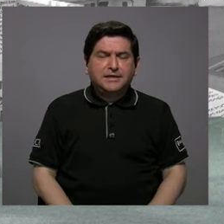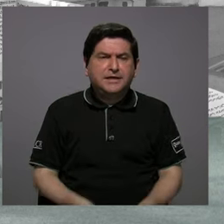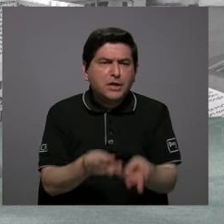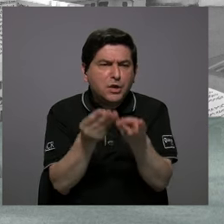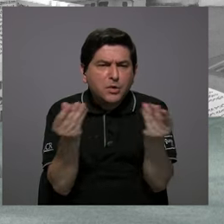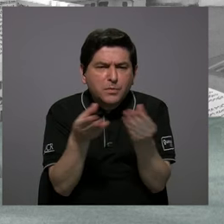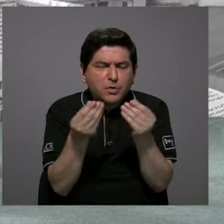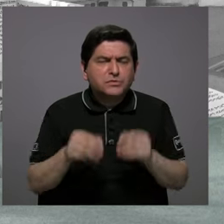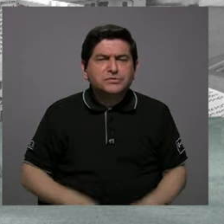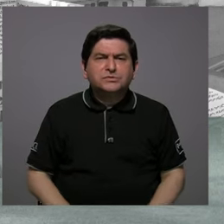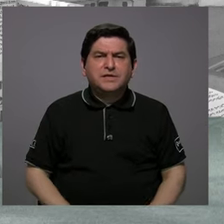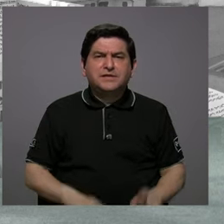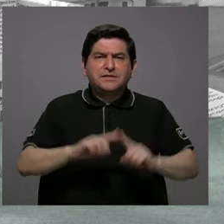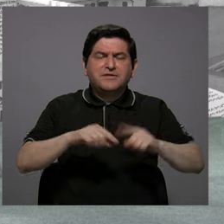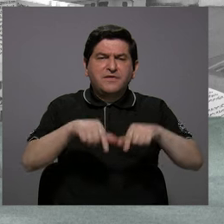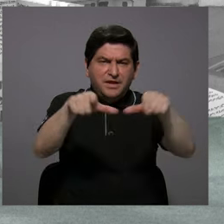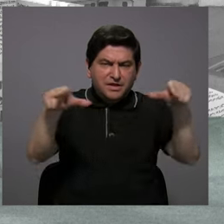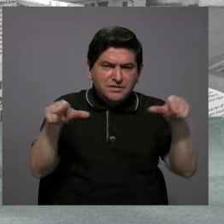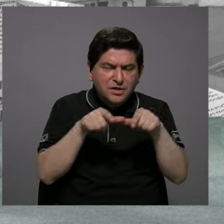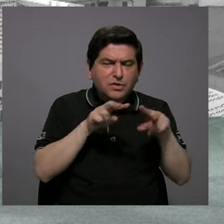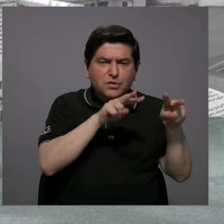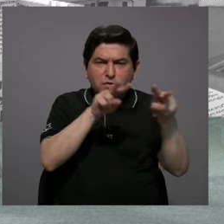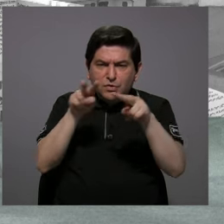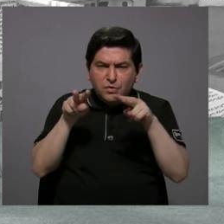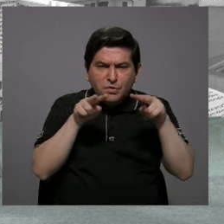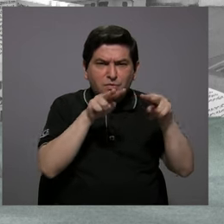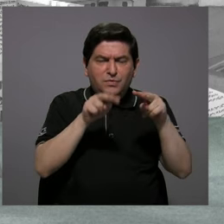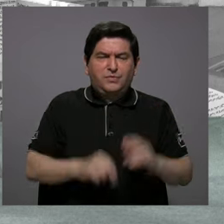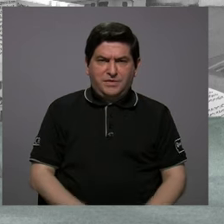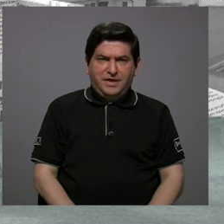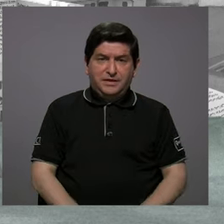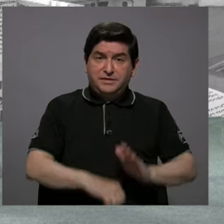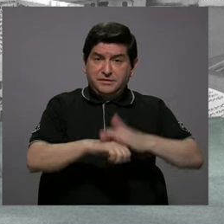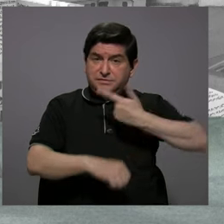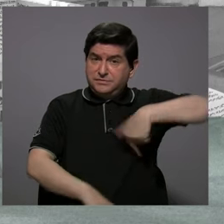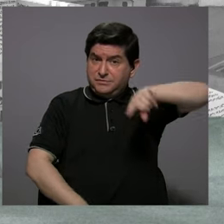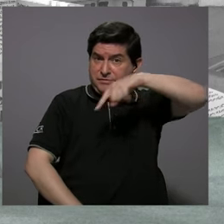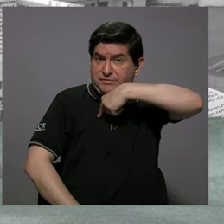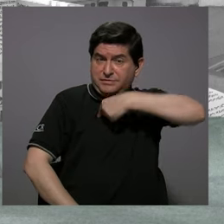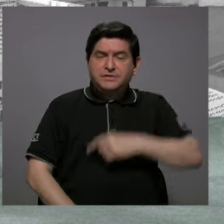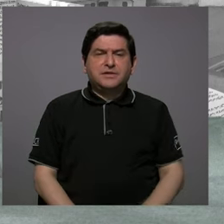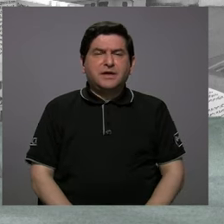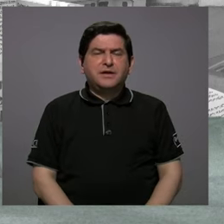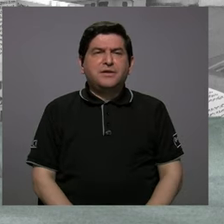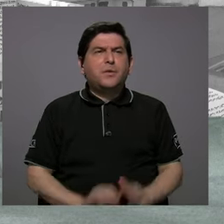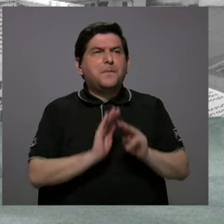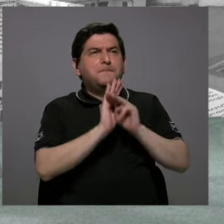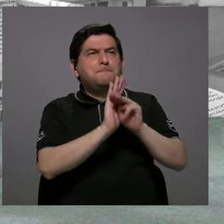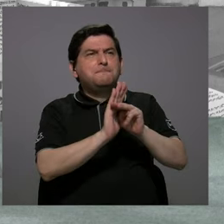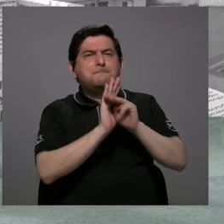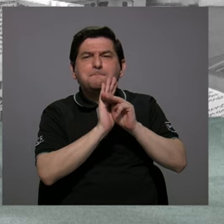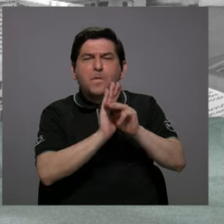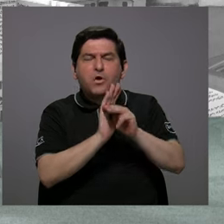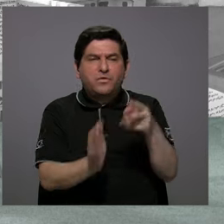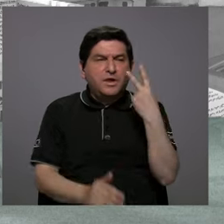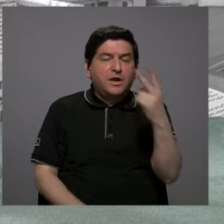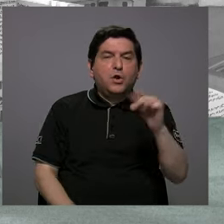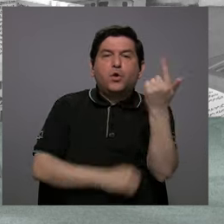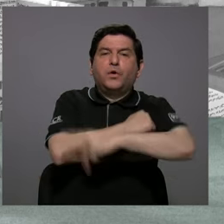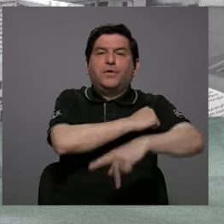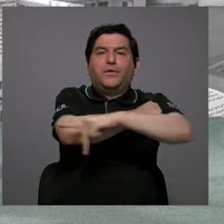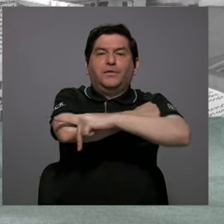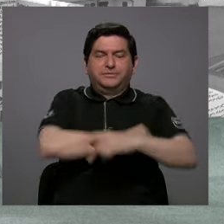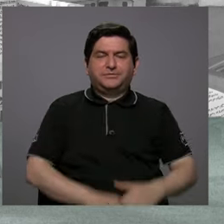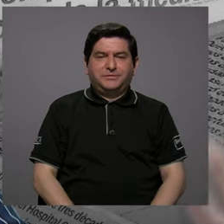generado observatorios nodos o antenas territoriales que nos han permitido también que nuestro modelo sea visto en otros países